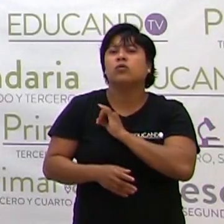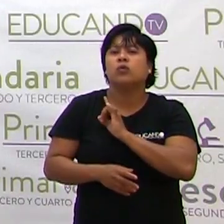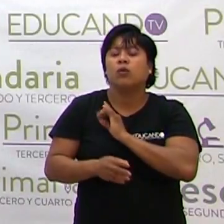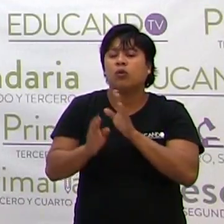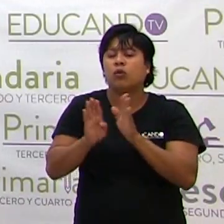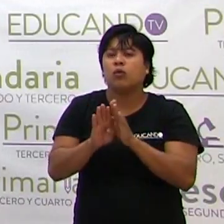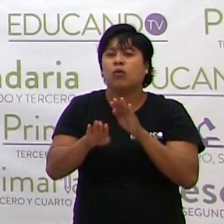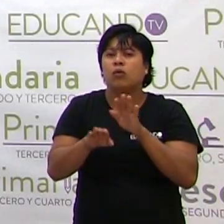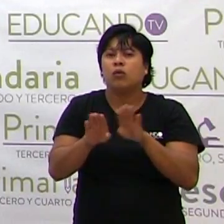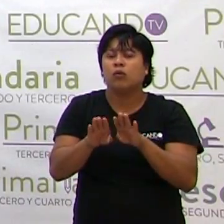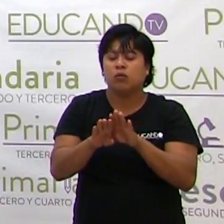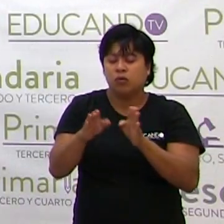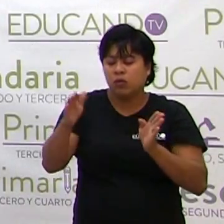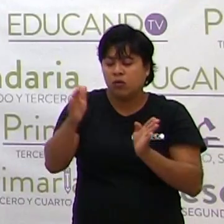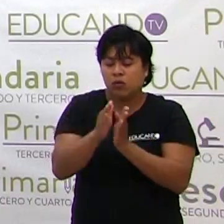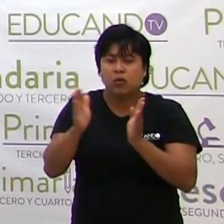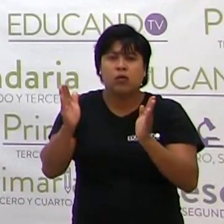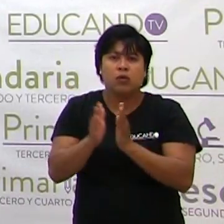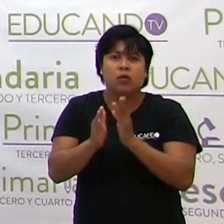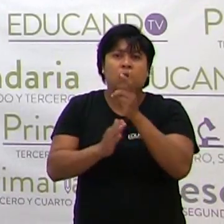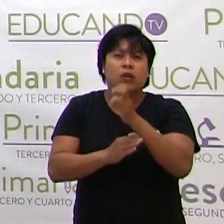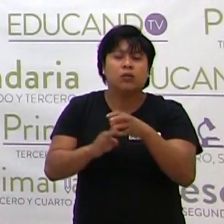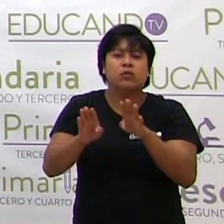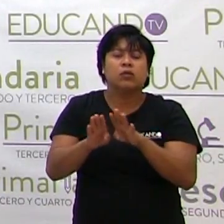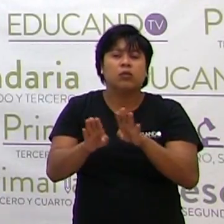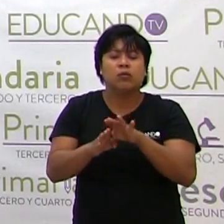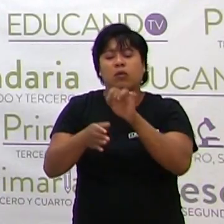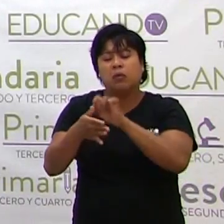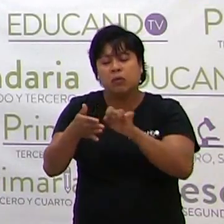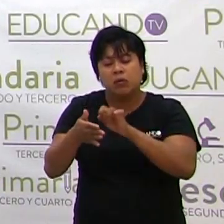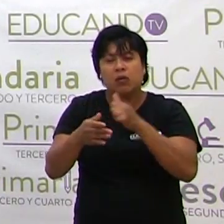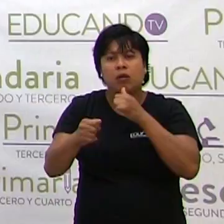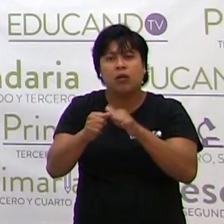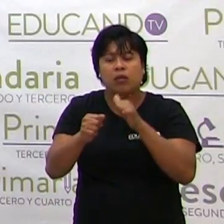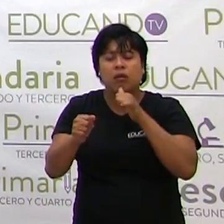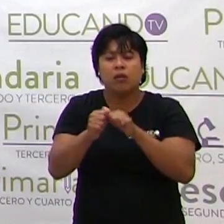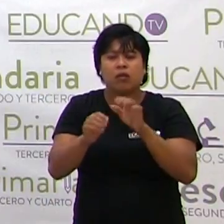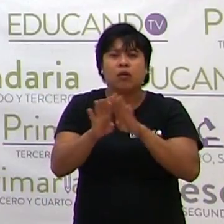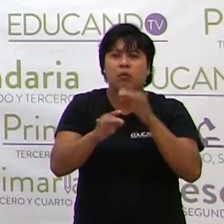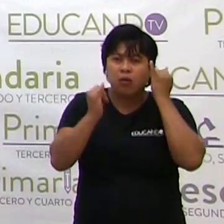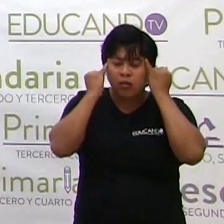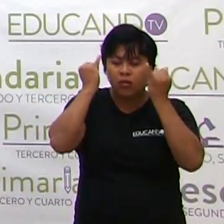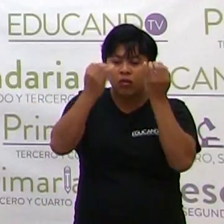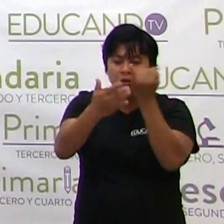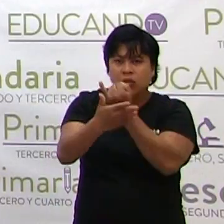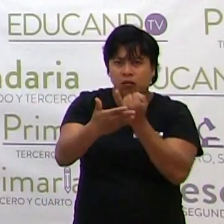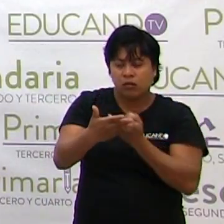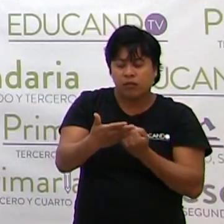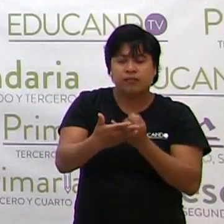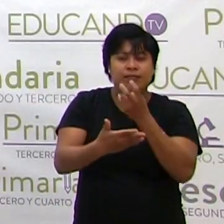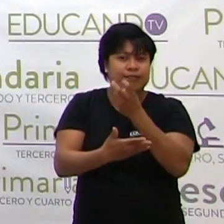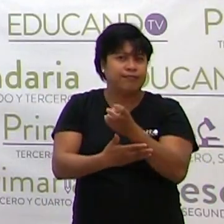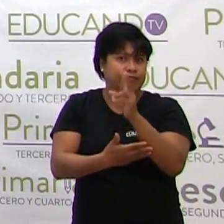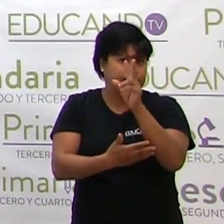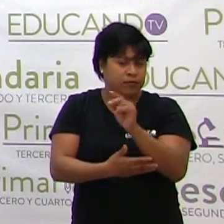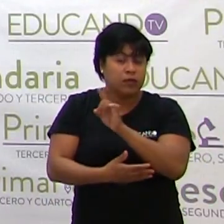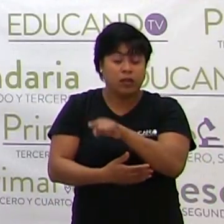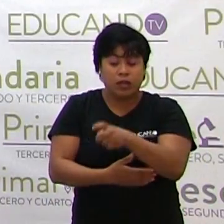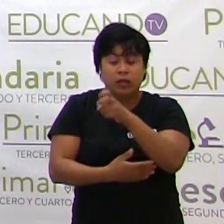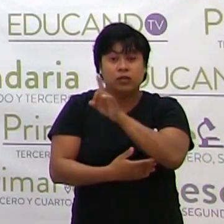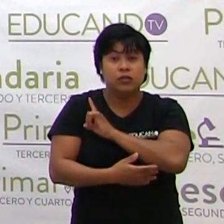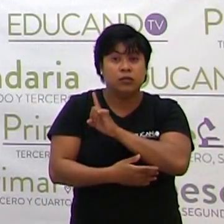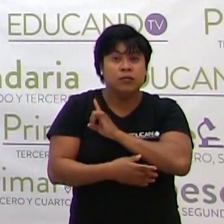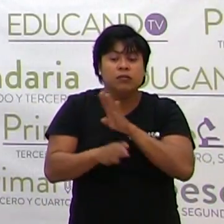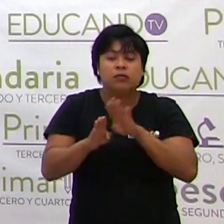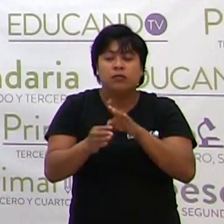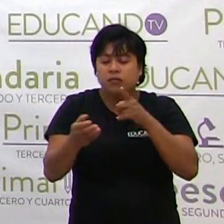tamaño, ni tampoco se va a basar en el tipo de caligrafía, de letra, de diseño. Se va a basar en el único hecho de